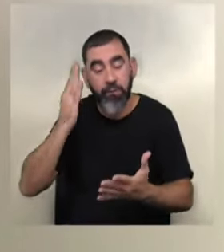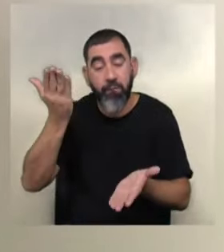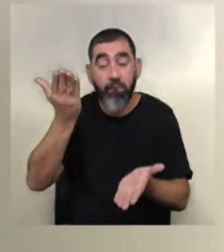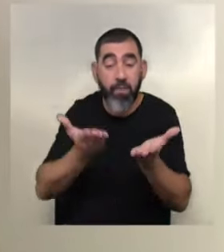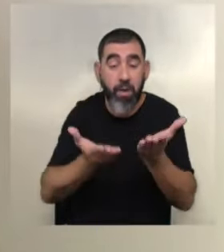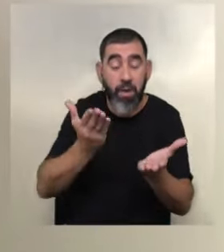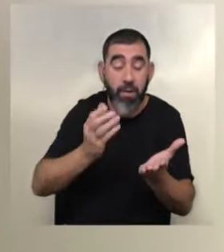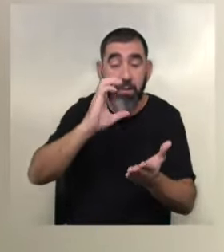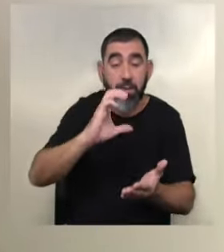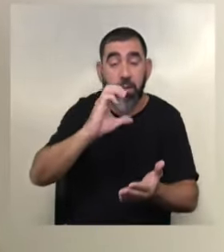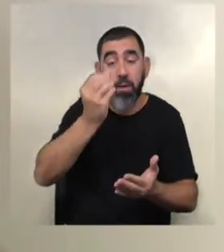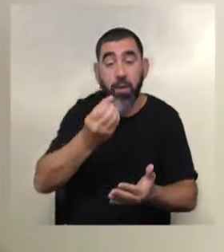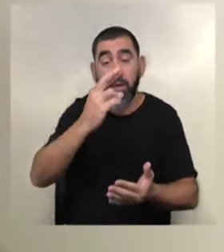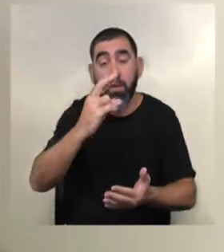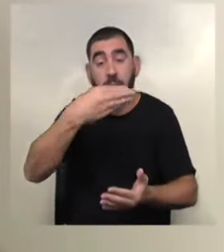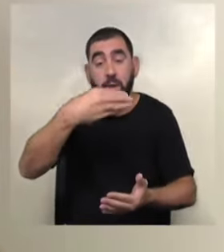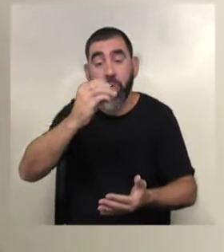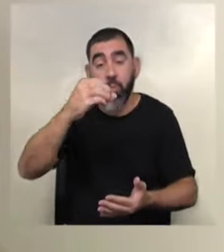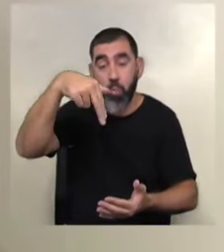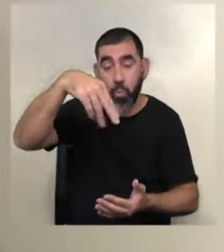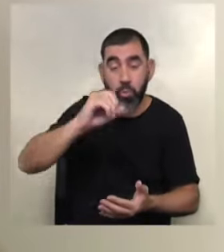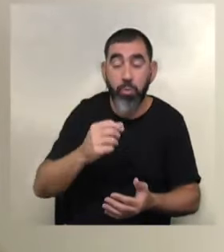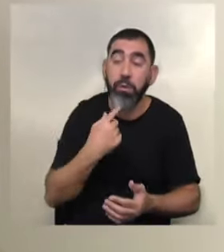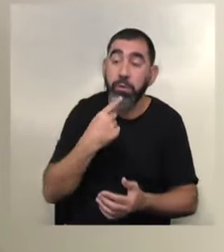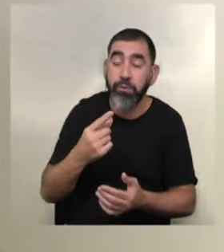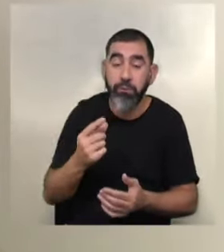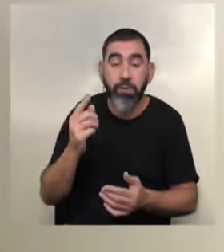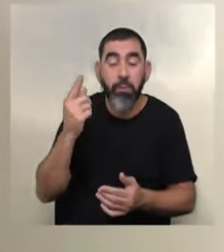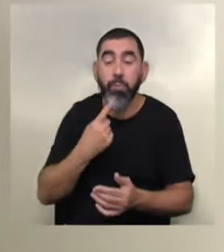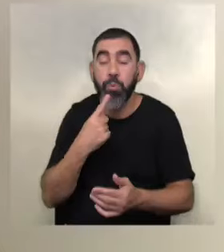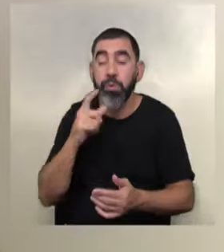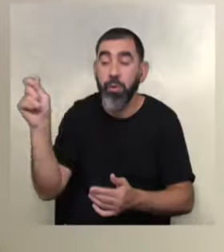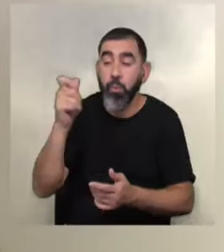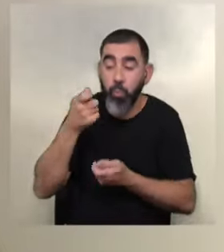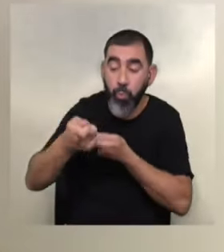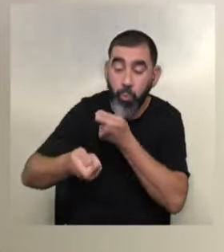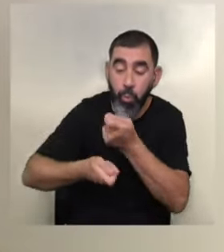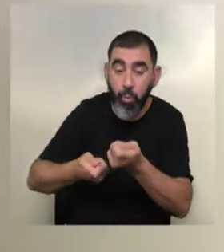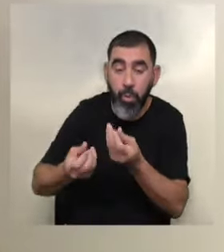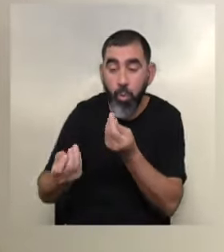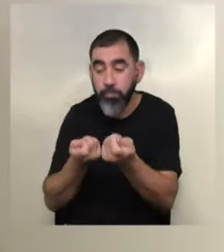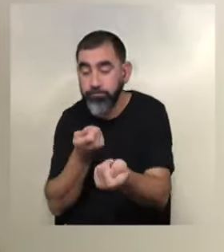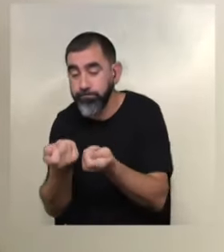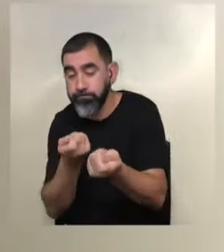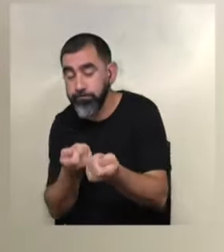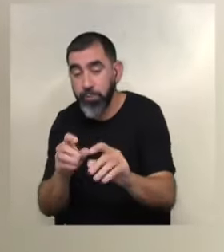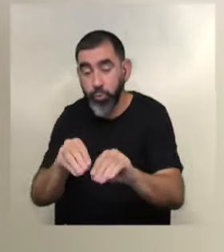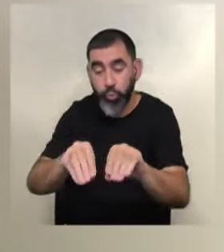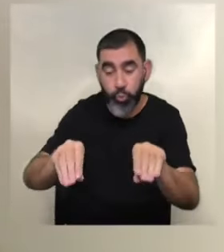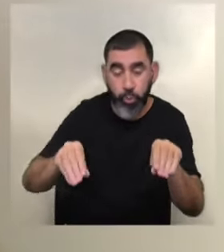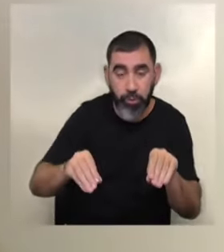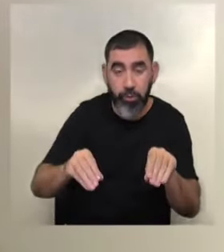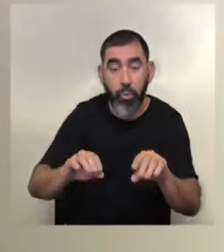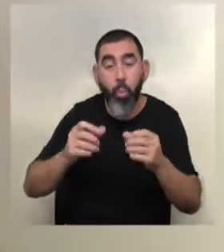balance de carbono que nos ayude a definir políticas públicas, o sea, cómo manejar y